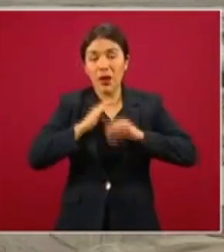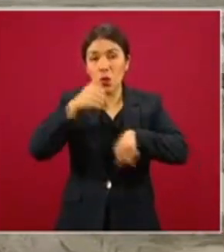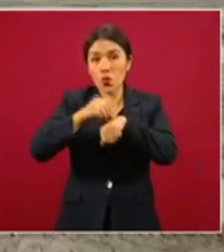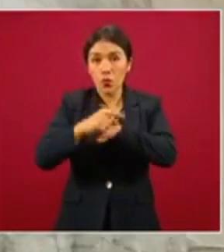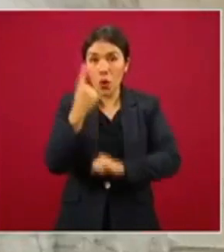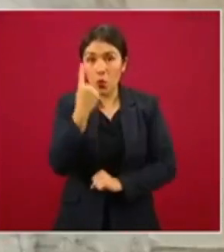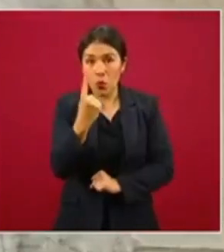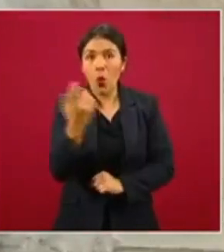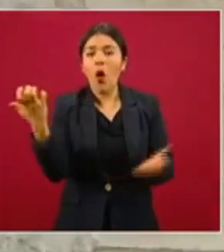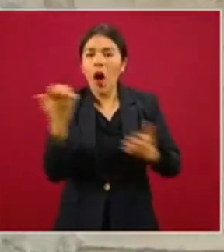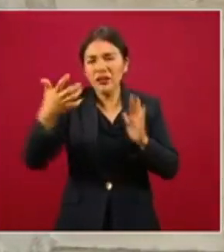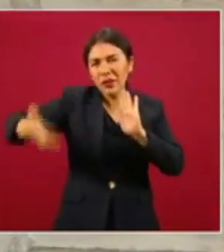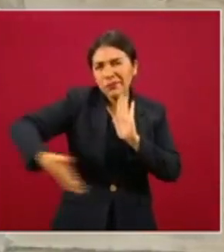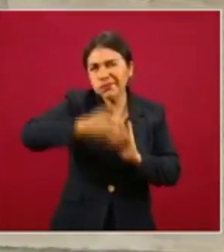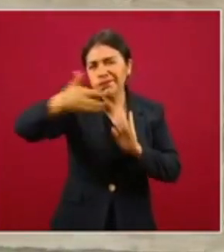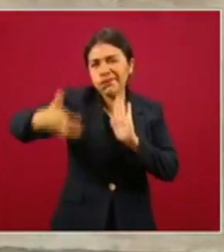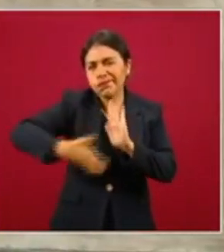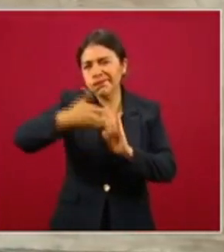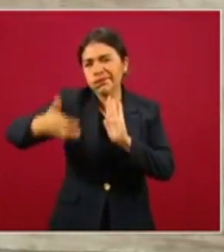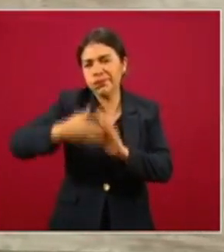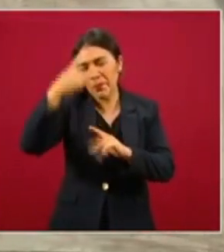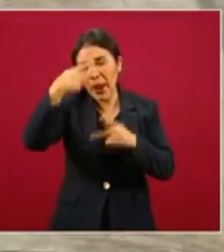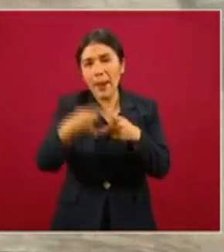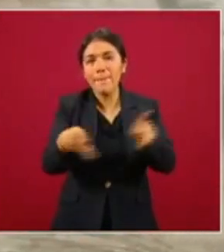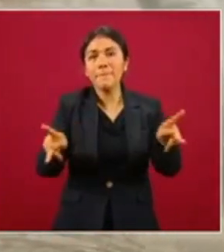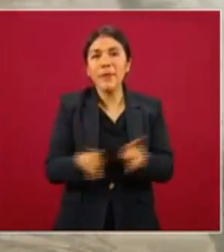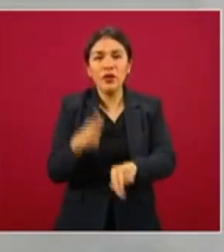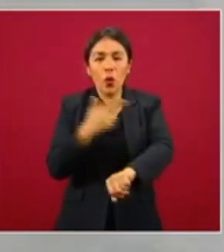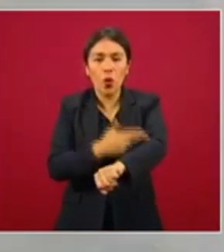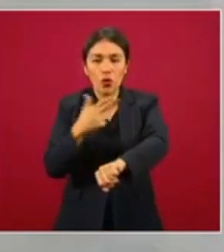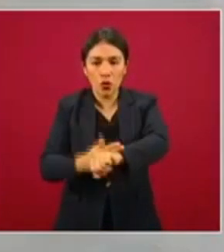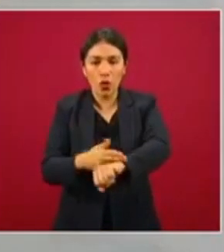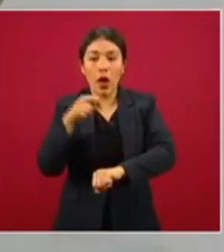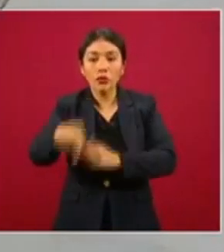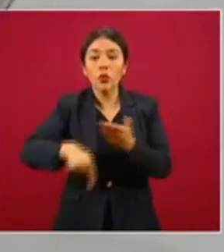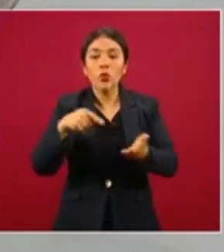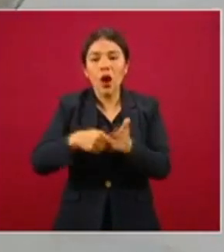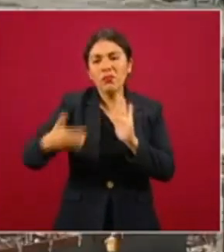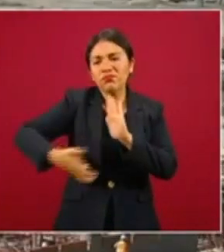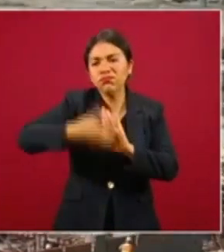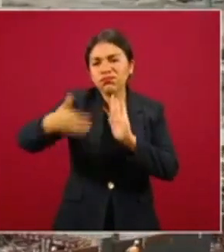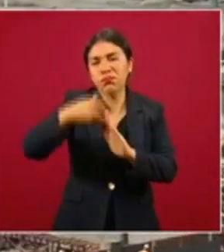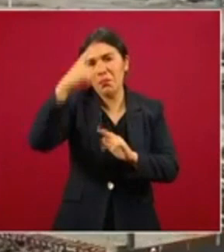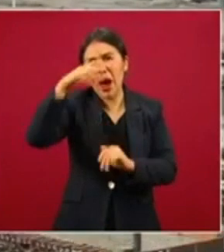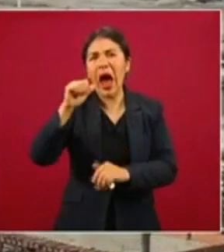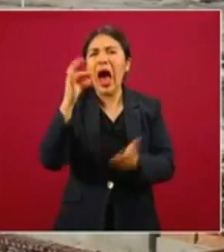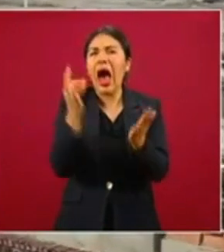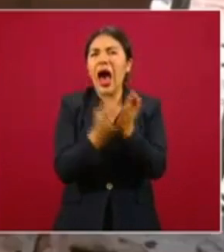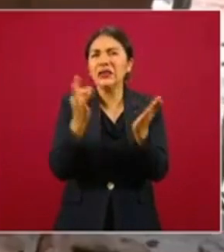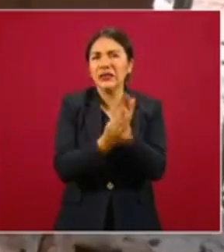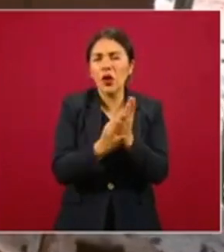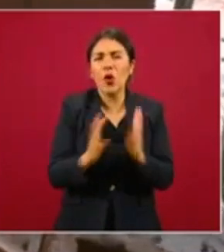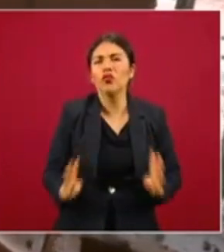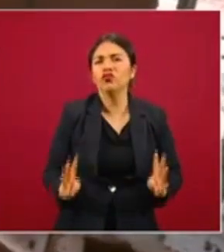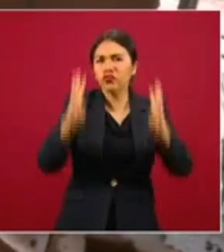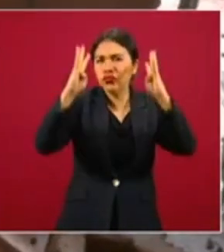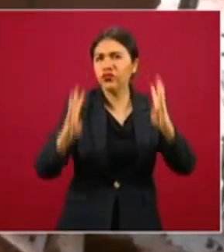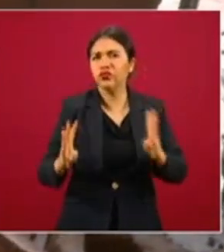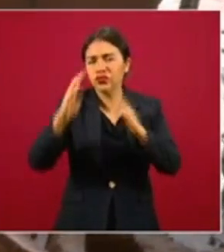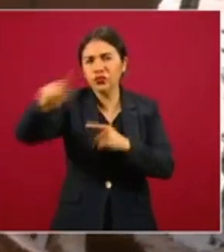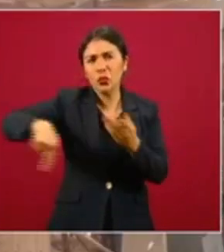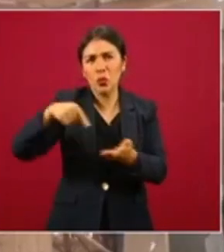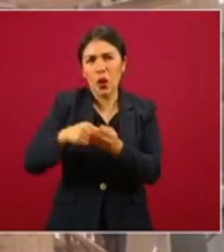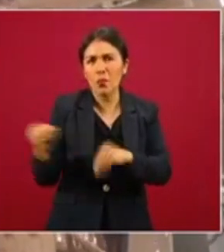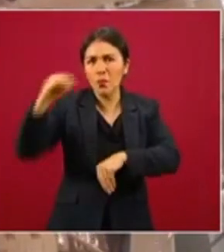número 1 se realiza la excavación del patio de honor, excavación de cepas y armado de acero, construcción de muros en la